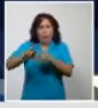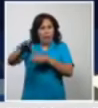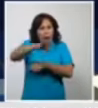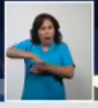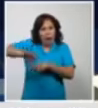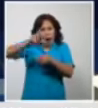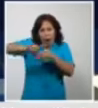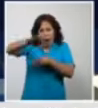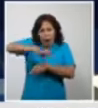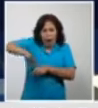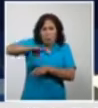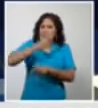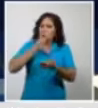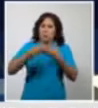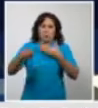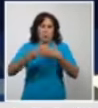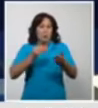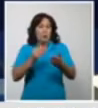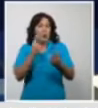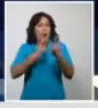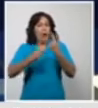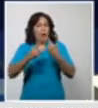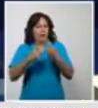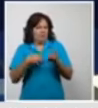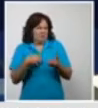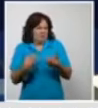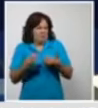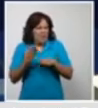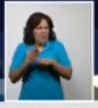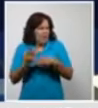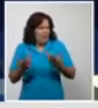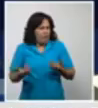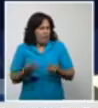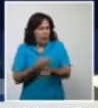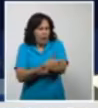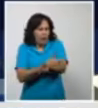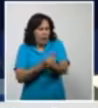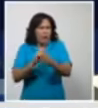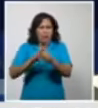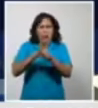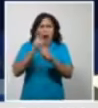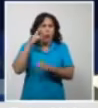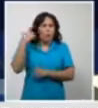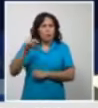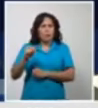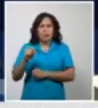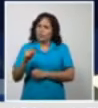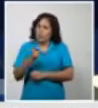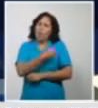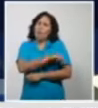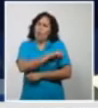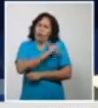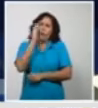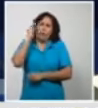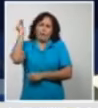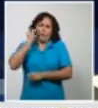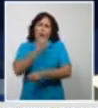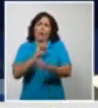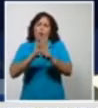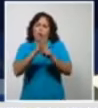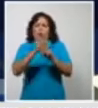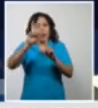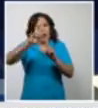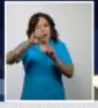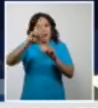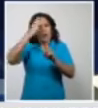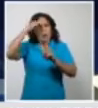mejor ni tienen muy claro qué es lo que es el COVID. No, nuestra población tiene mucha cultura y tiene televisor en todos lados, así que